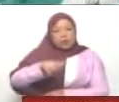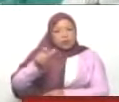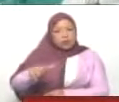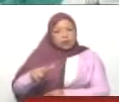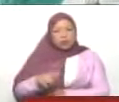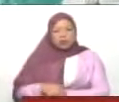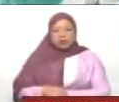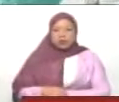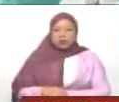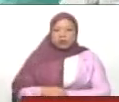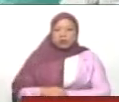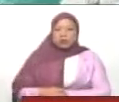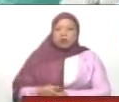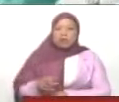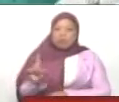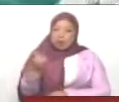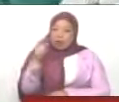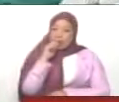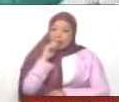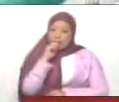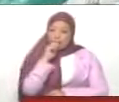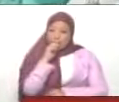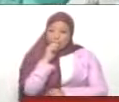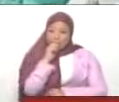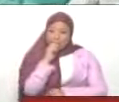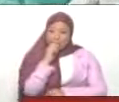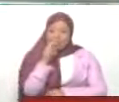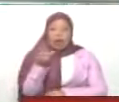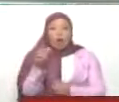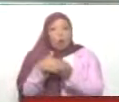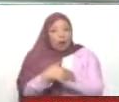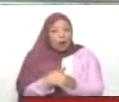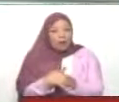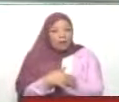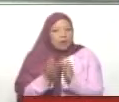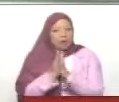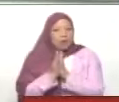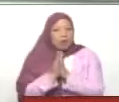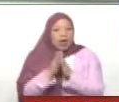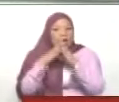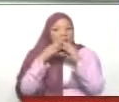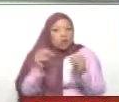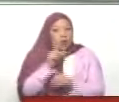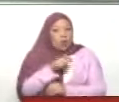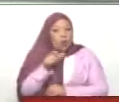con tu permiso le voy a meter el diente al primero. Me guarda. ¿Ah? Aquí hay para todo.